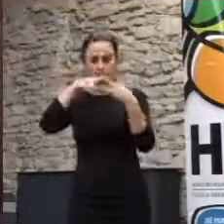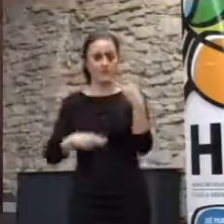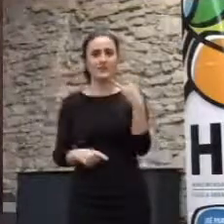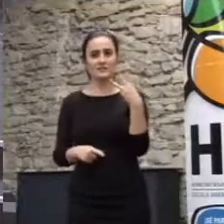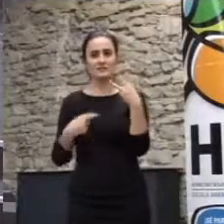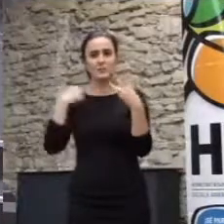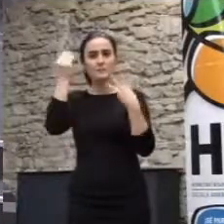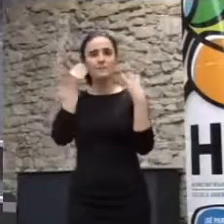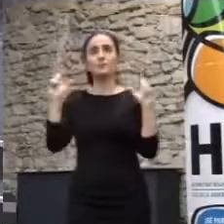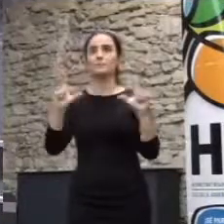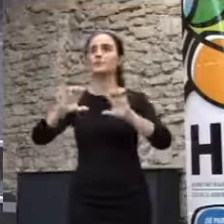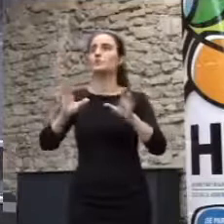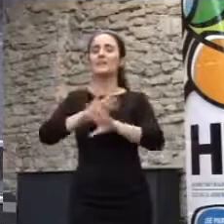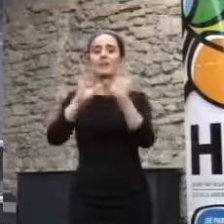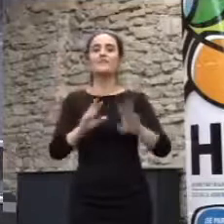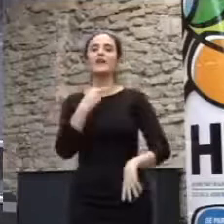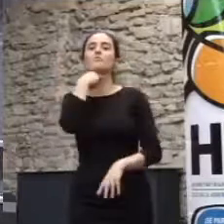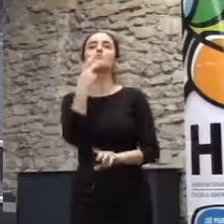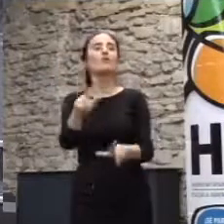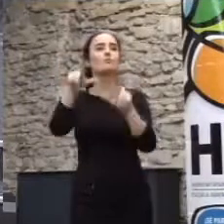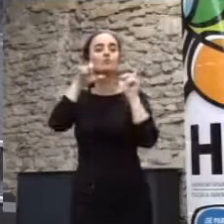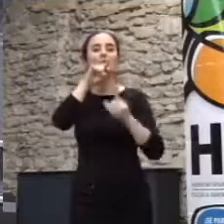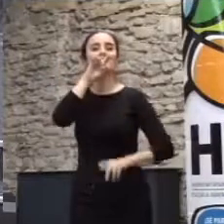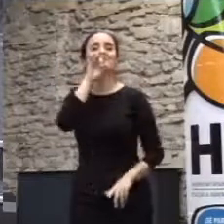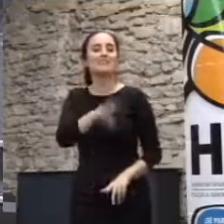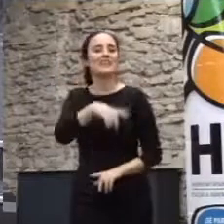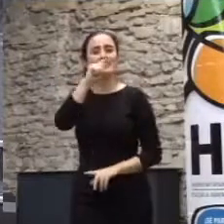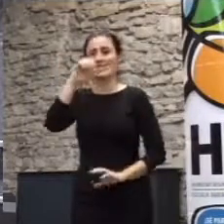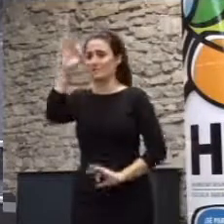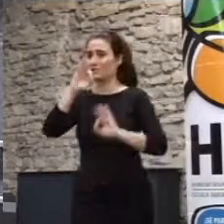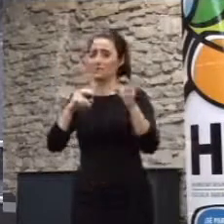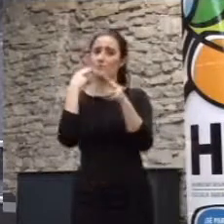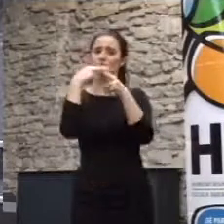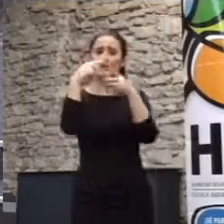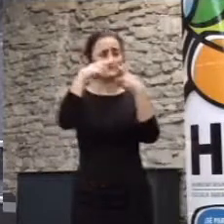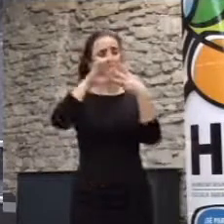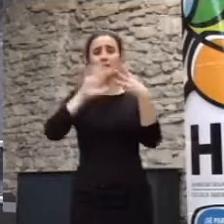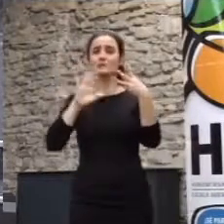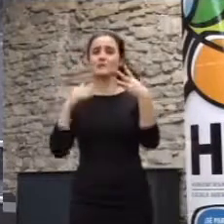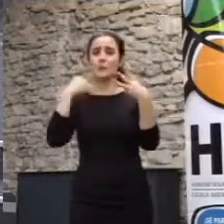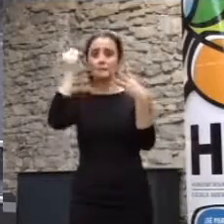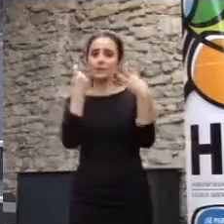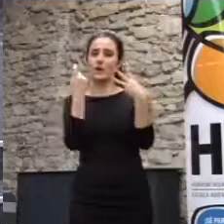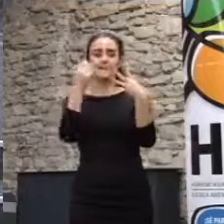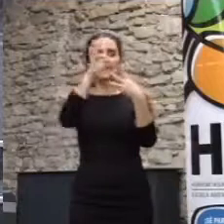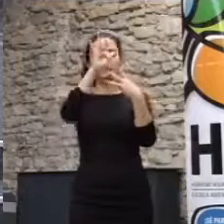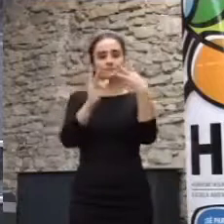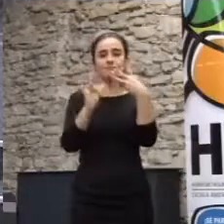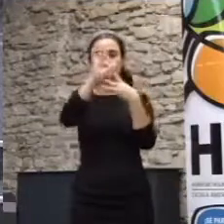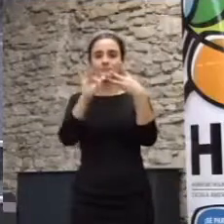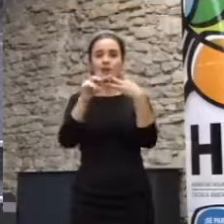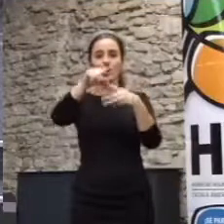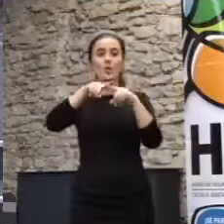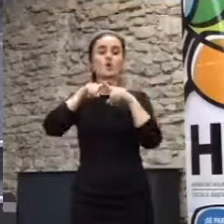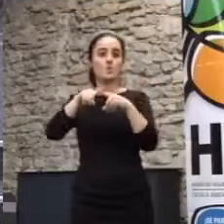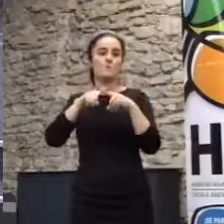de comunicación solo están dando voz al 100% al poder político y tendrían que haberle dado un 33% a unos, otro 33% a otros